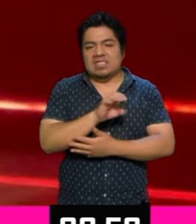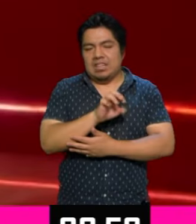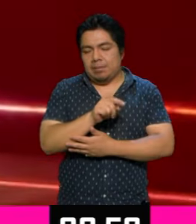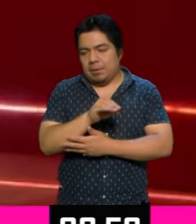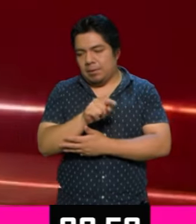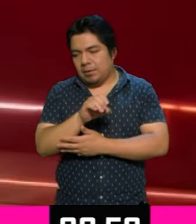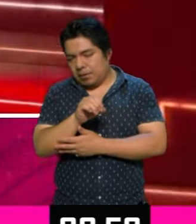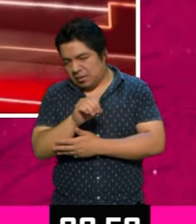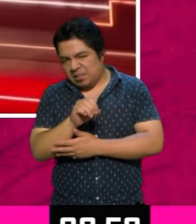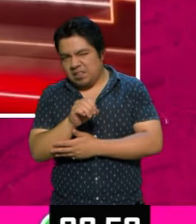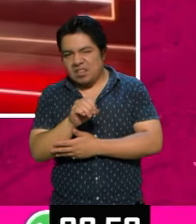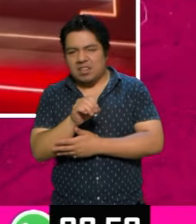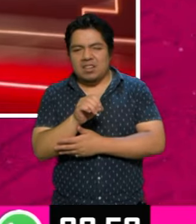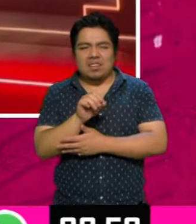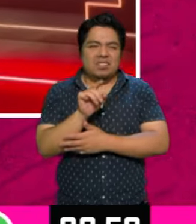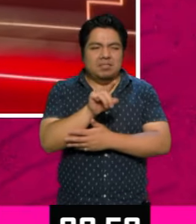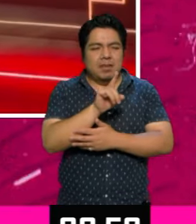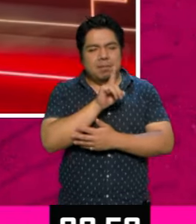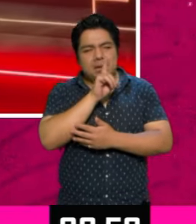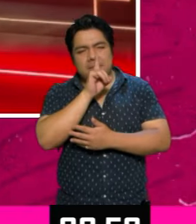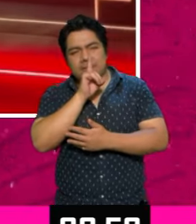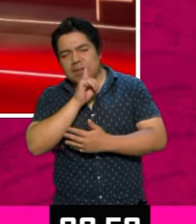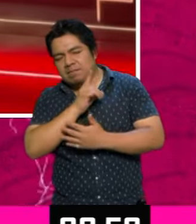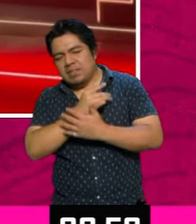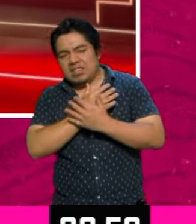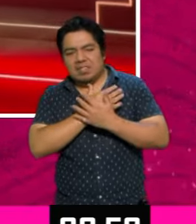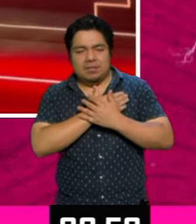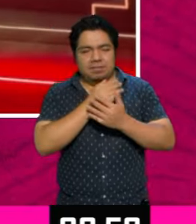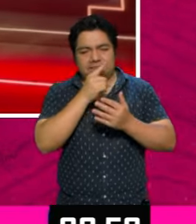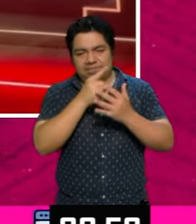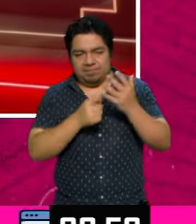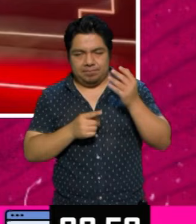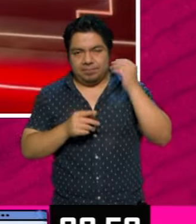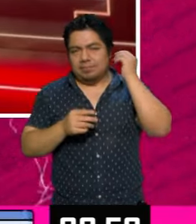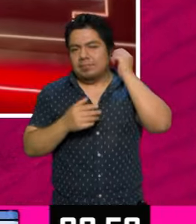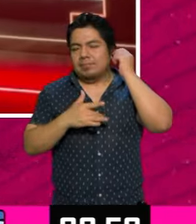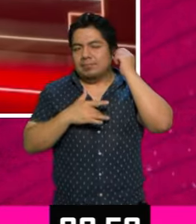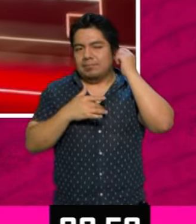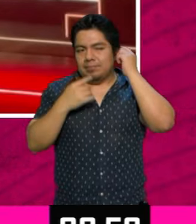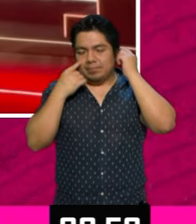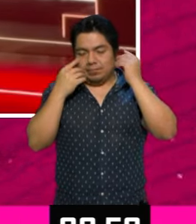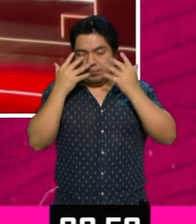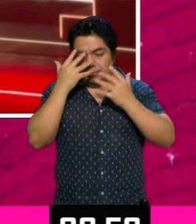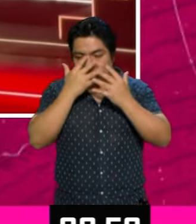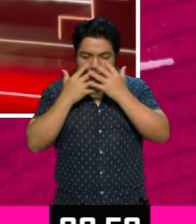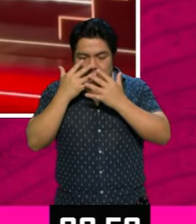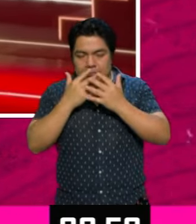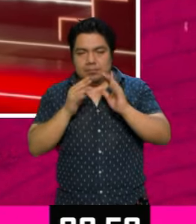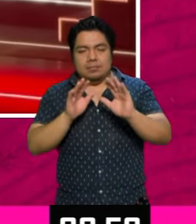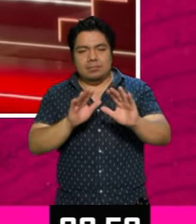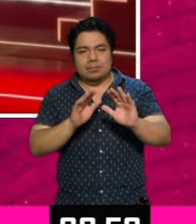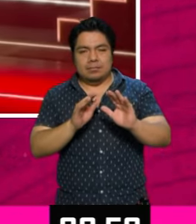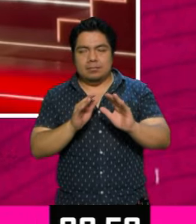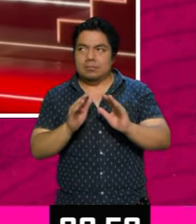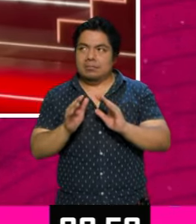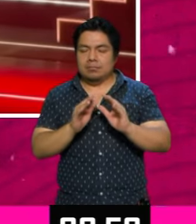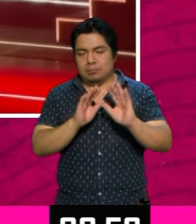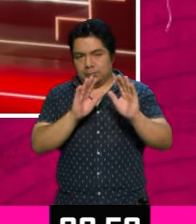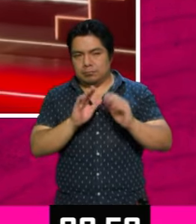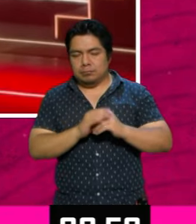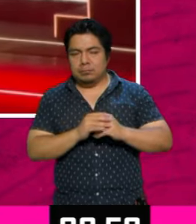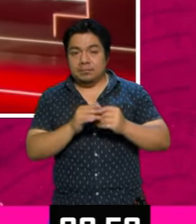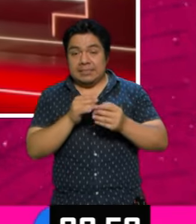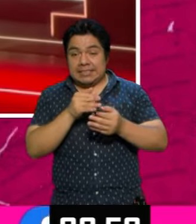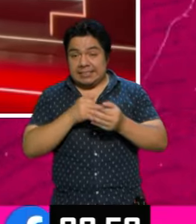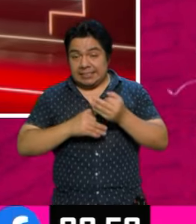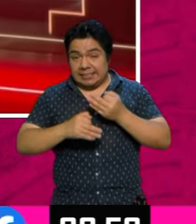Él me mintió. Él me dijo que me amaba. Entonces, bueno. Sí, ya se me hizo pelotas el asunto. A ver, bueno, no traigo el. Ahorita todo el mundo.